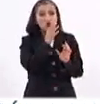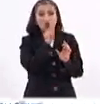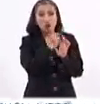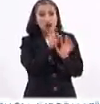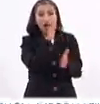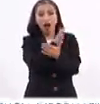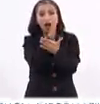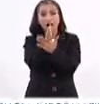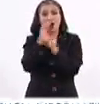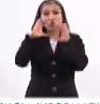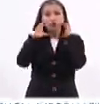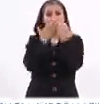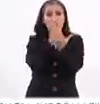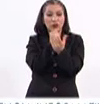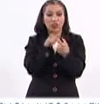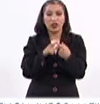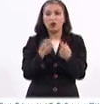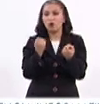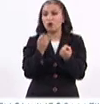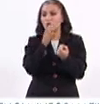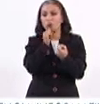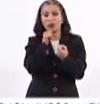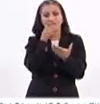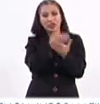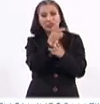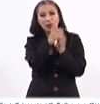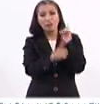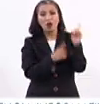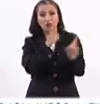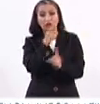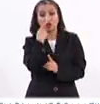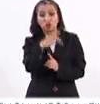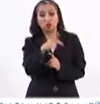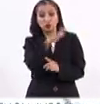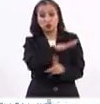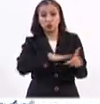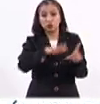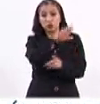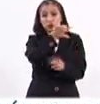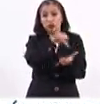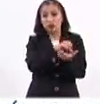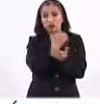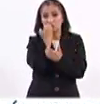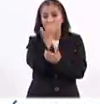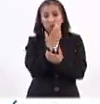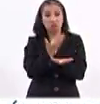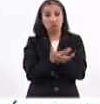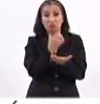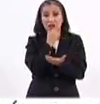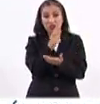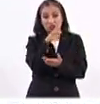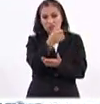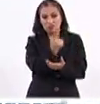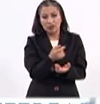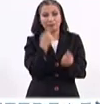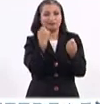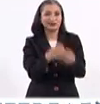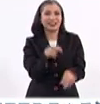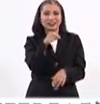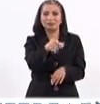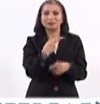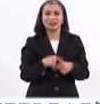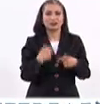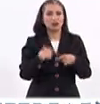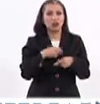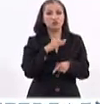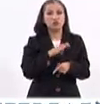posibilidad de asistir a un club, que no tienen la posibilidad de hacer deporte incluso en su mismo centro educativo. Y bueno, pues ahí se está perdiendo